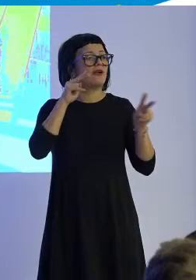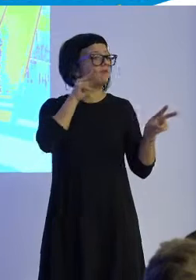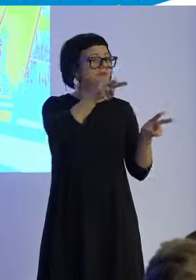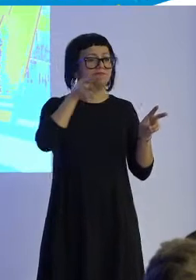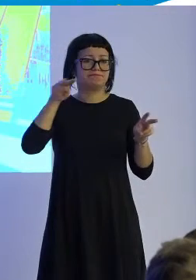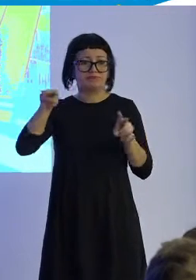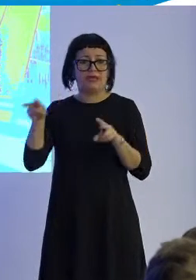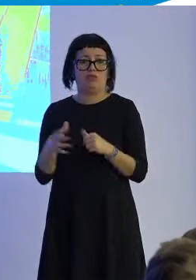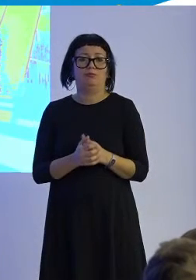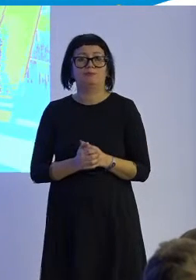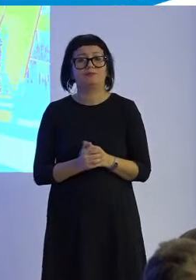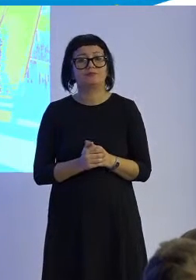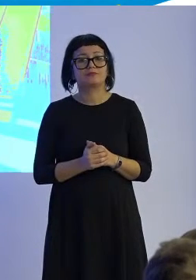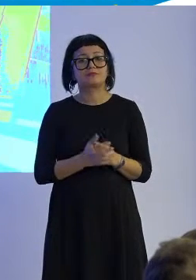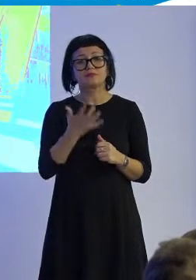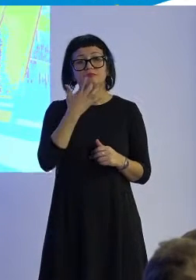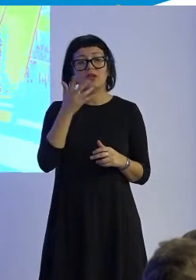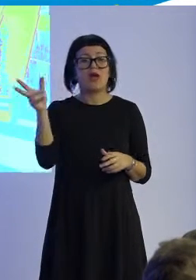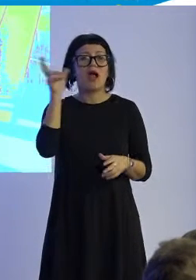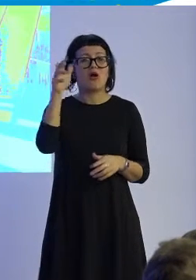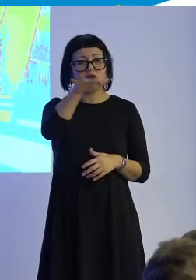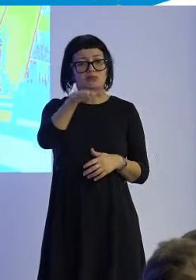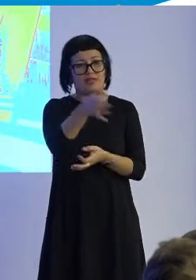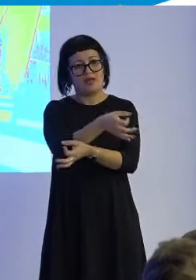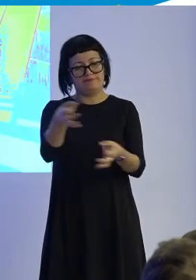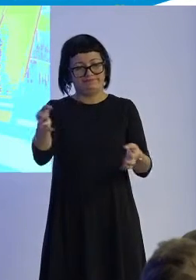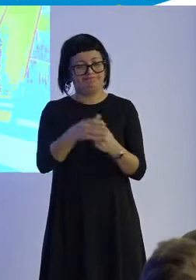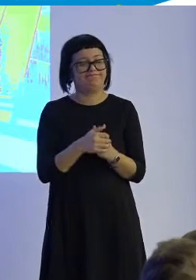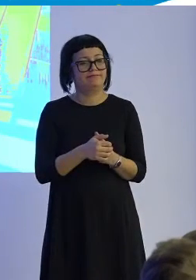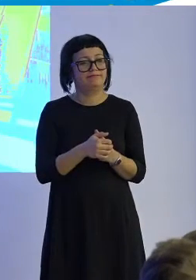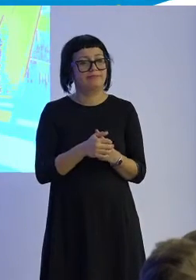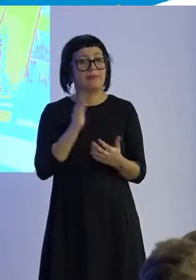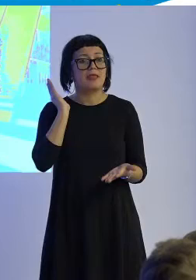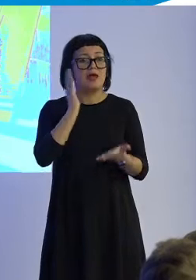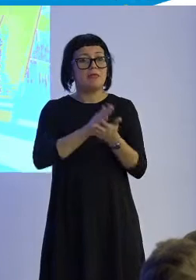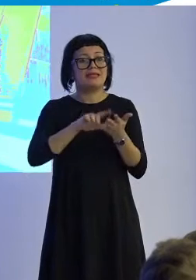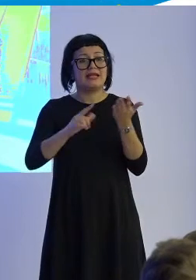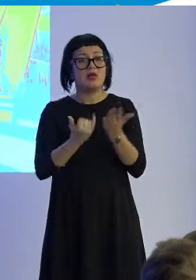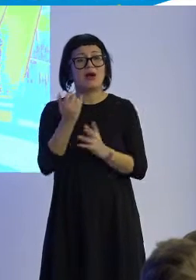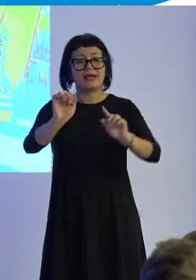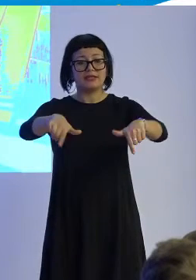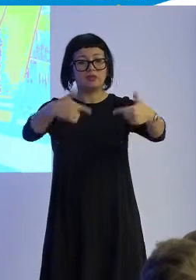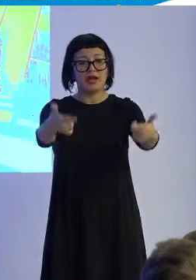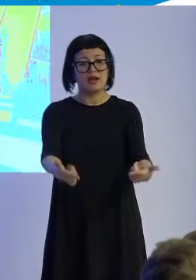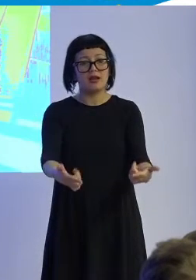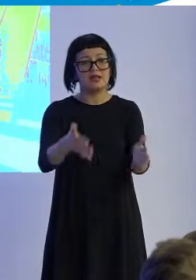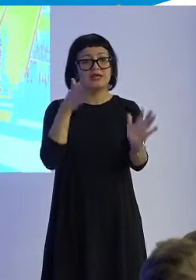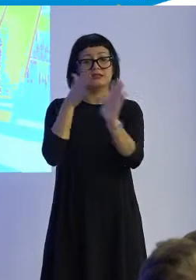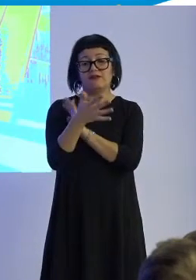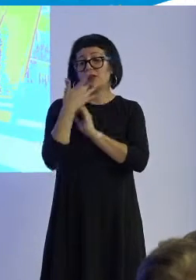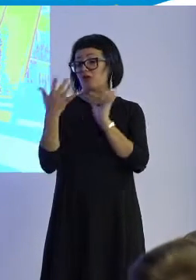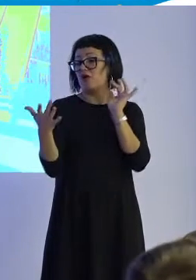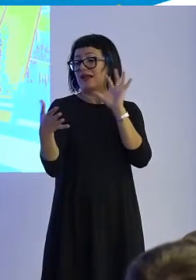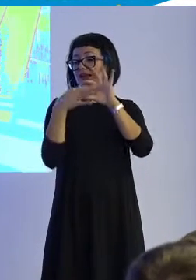cosas. El audio espacial, por supuesto. La parte del lenguaje natural. ¿Para qué relacionarme si no